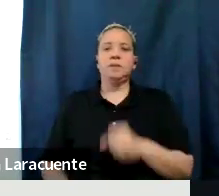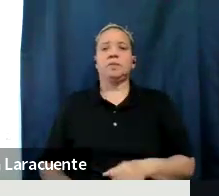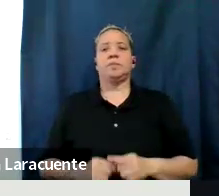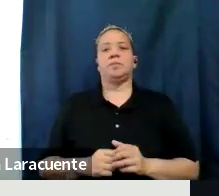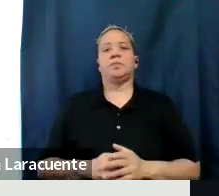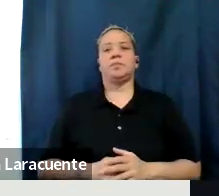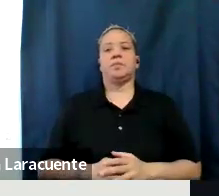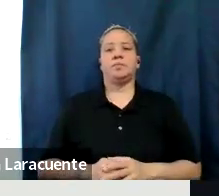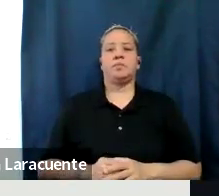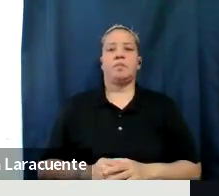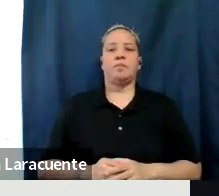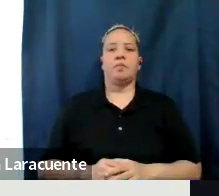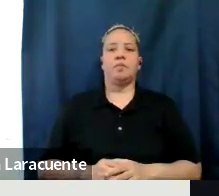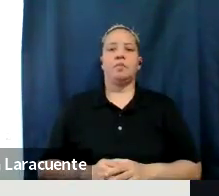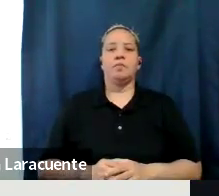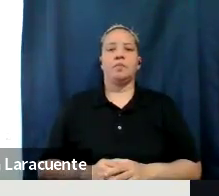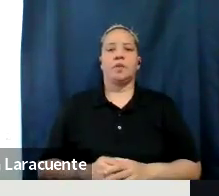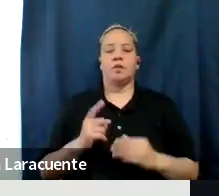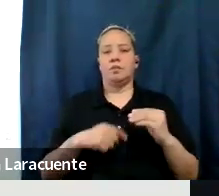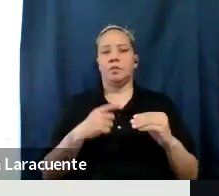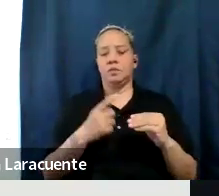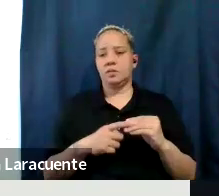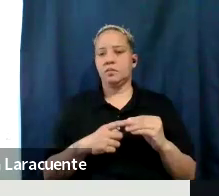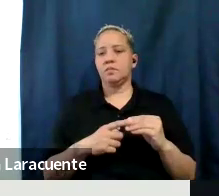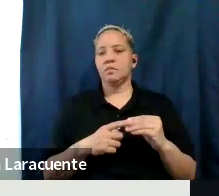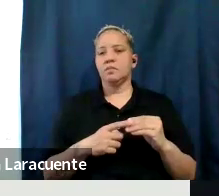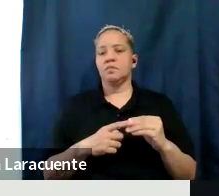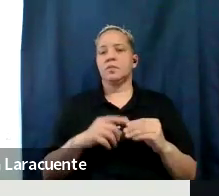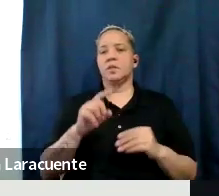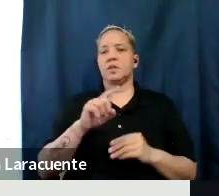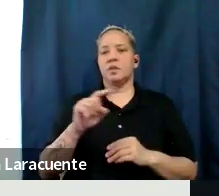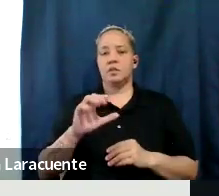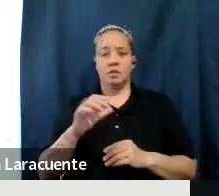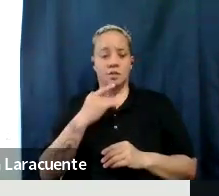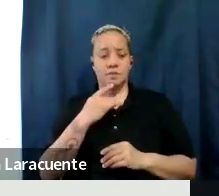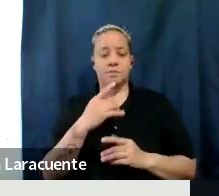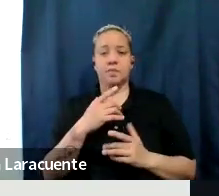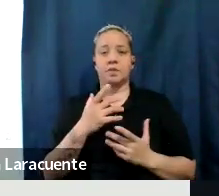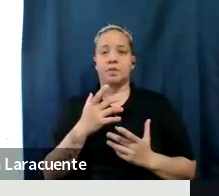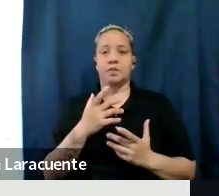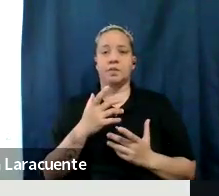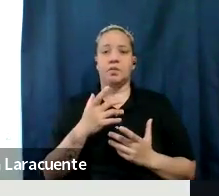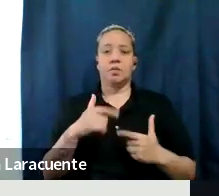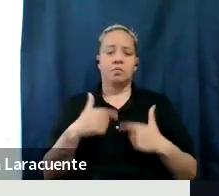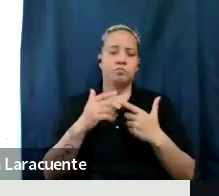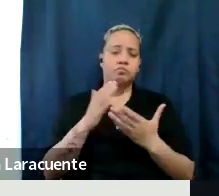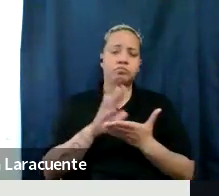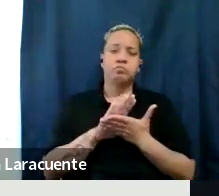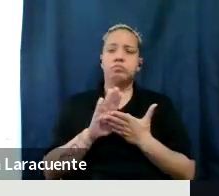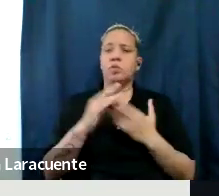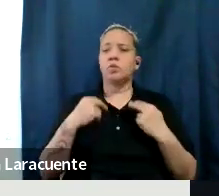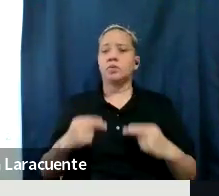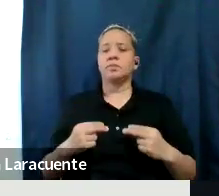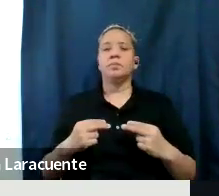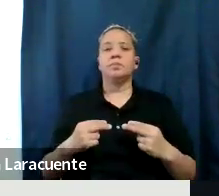Muñoz, refiriéndose a Zenobia Camprubí, dice de ella que es una fuente viva de ternura para la humanidad que